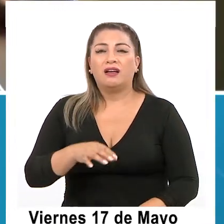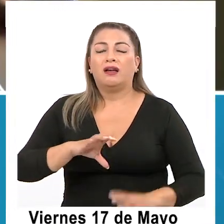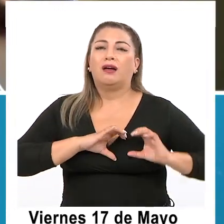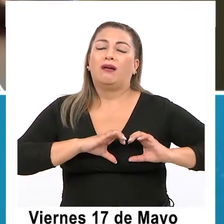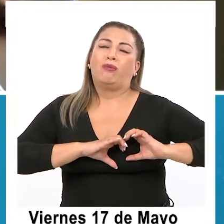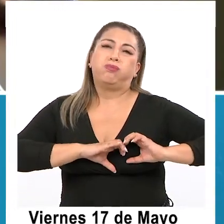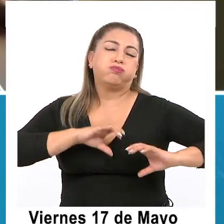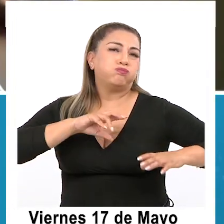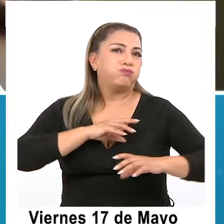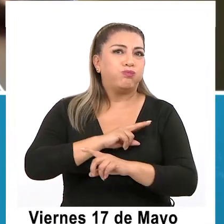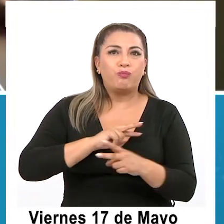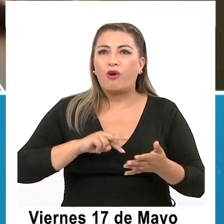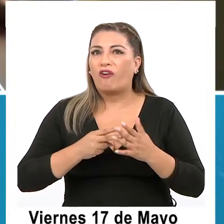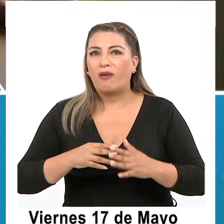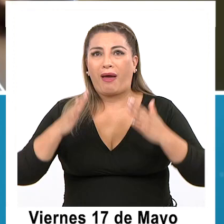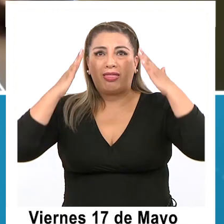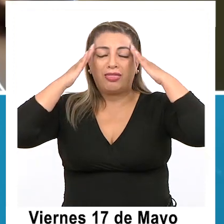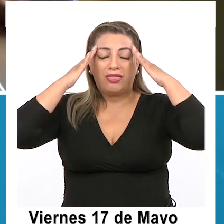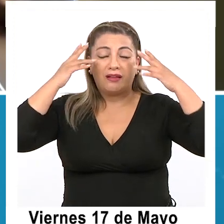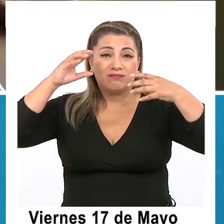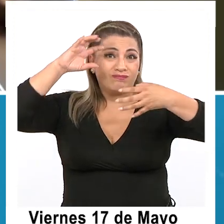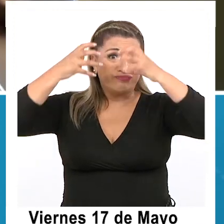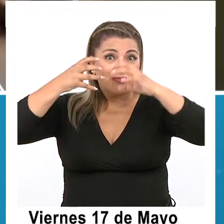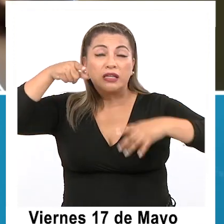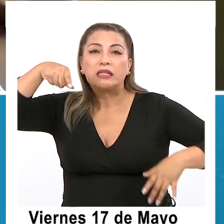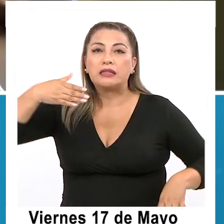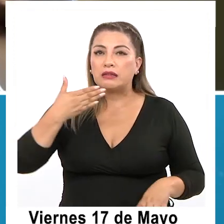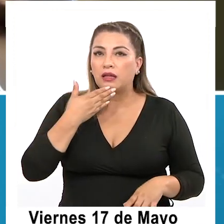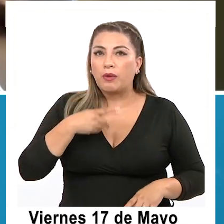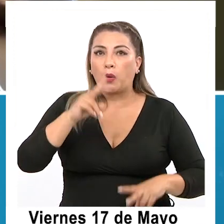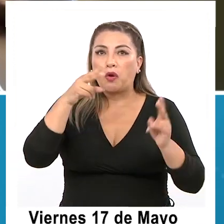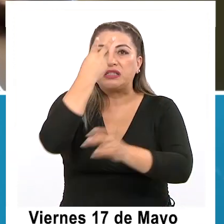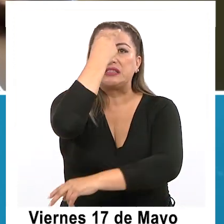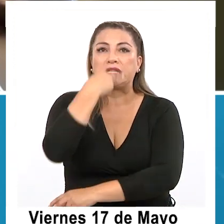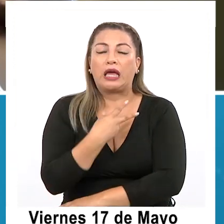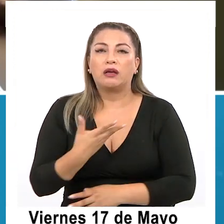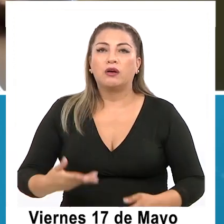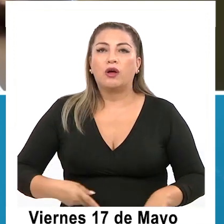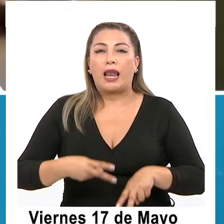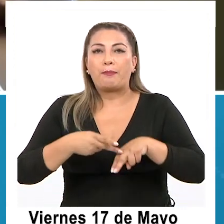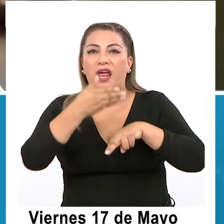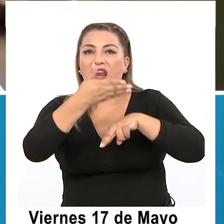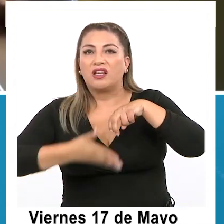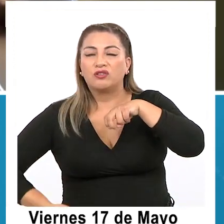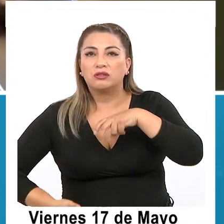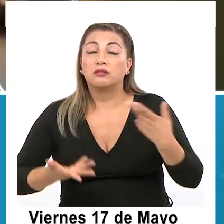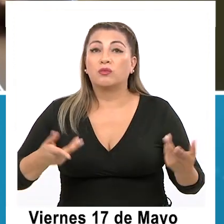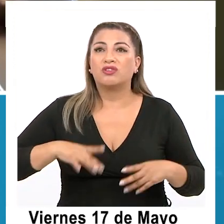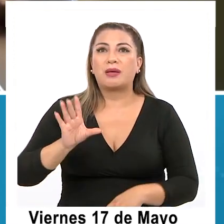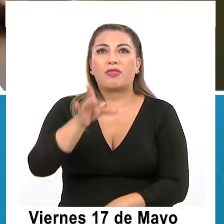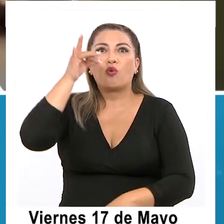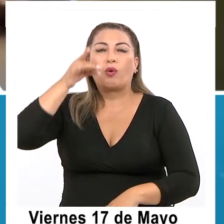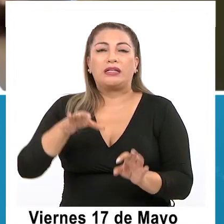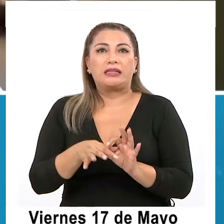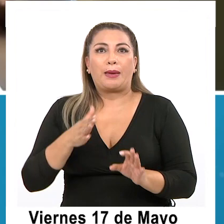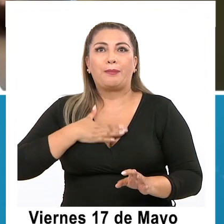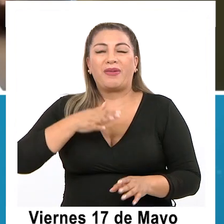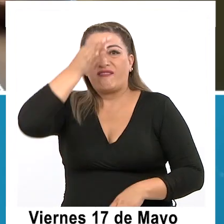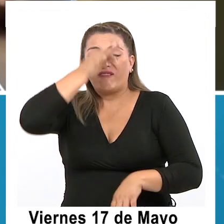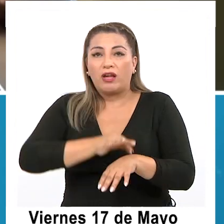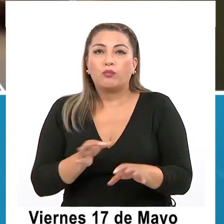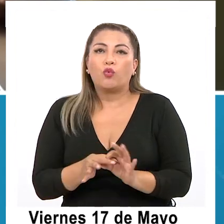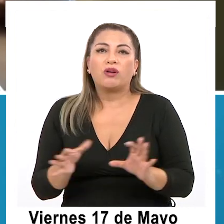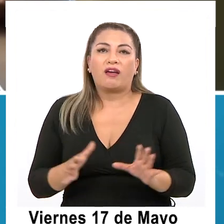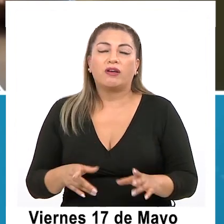del corazón, se infarta del cerebro o incluso puede llegar a quedar ciego, le cortan las piernas. Es decir, cuando se da cuenta de la gravedad del asunto,